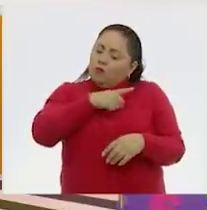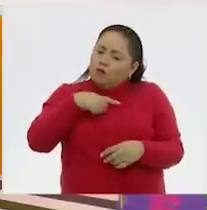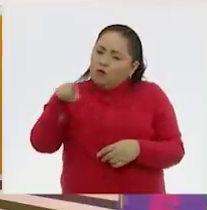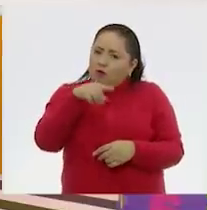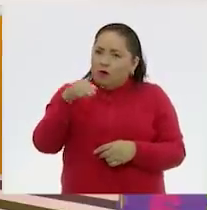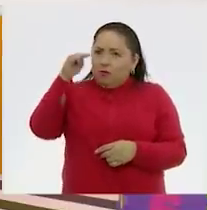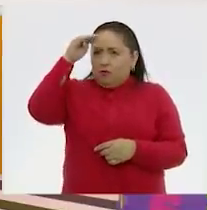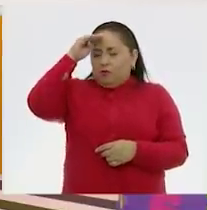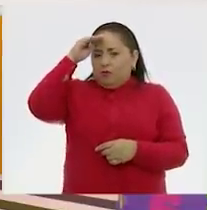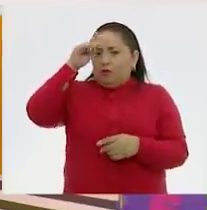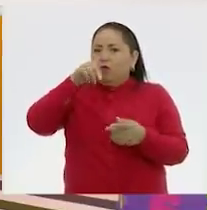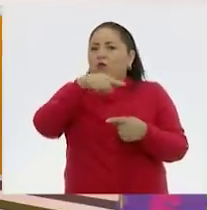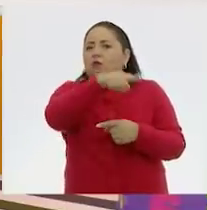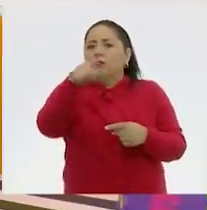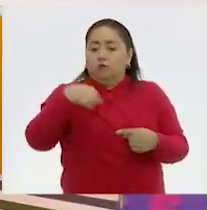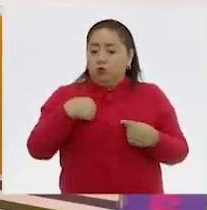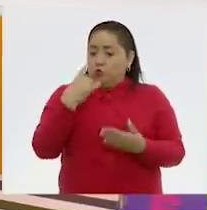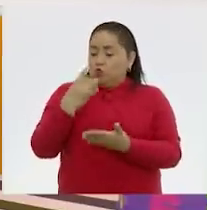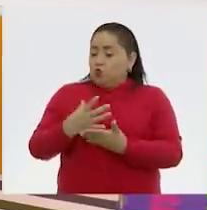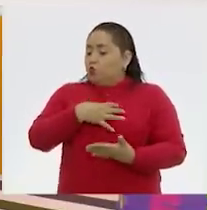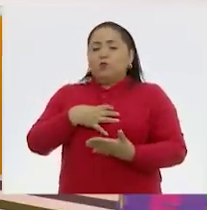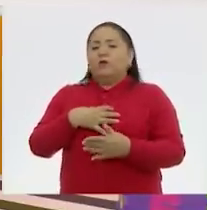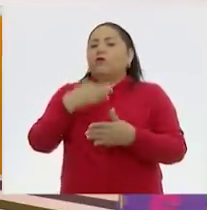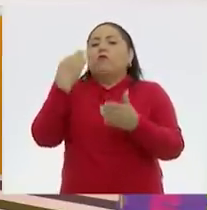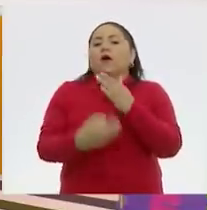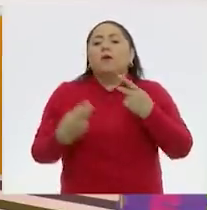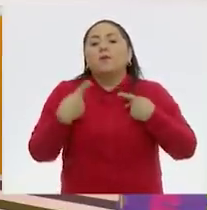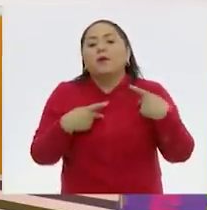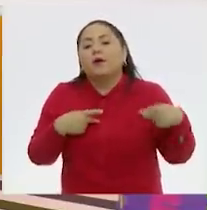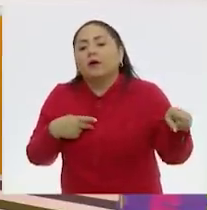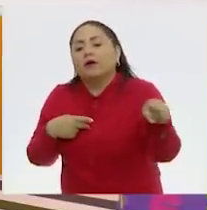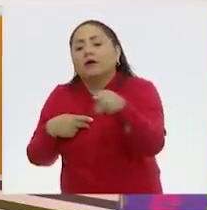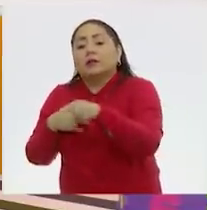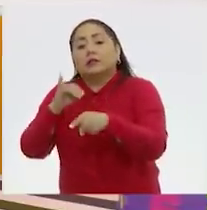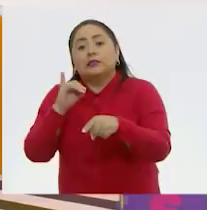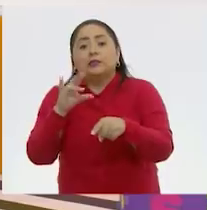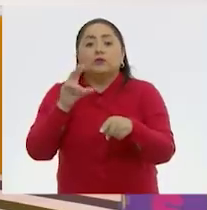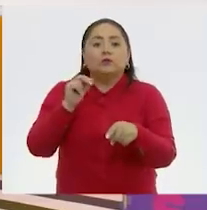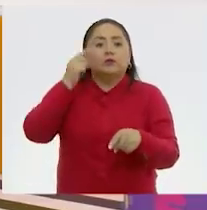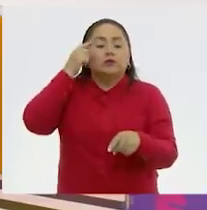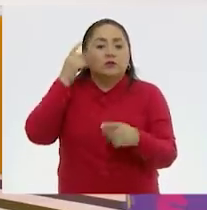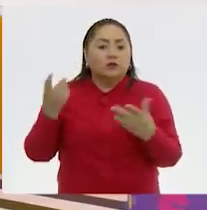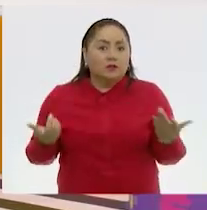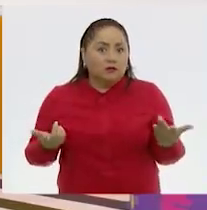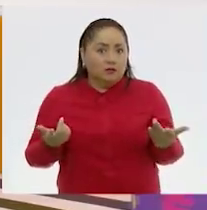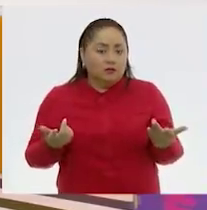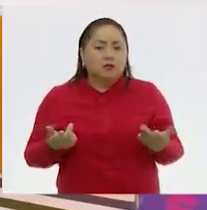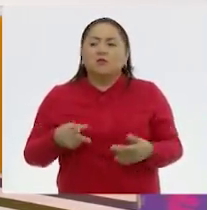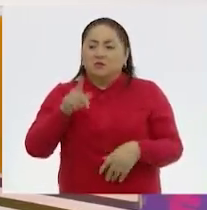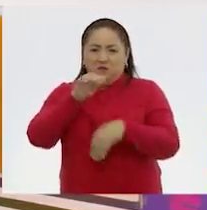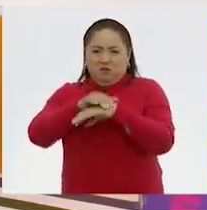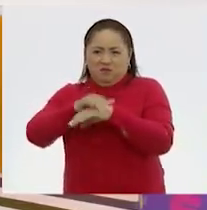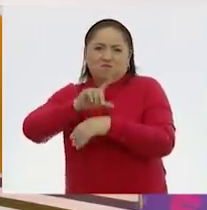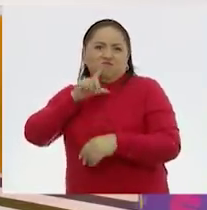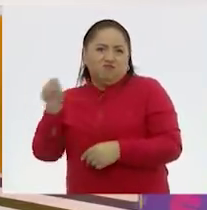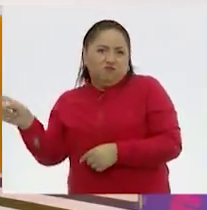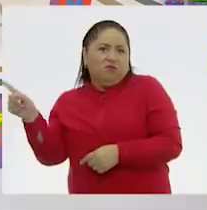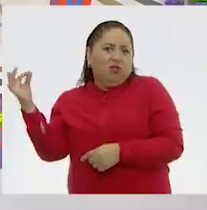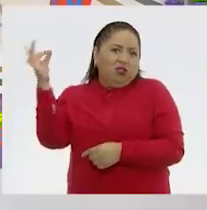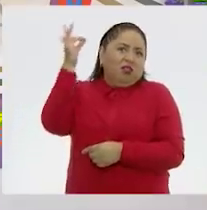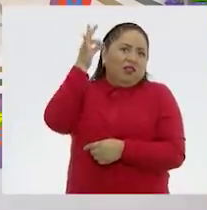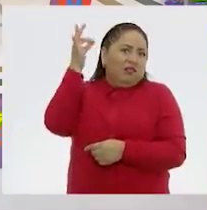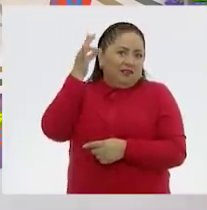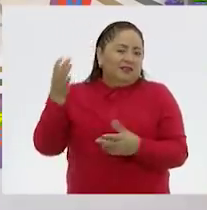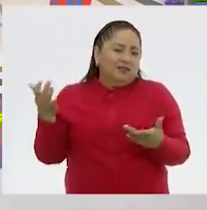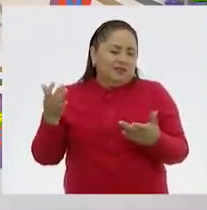cuenta el punto de vista de los demás. Solamente el punto de vista de su amigo que le dijo. Pero vamos a ver la